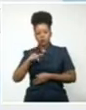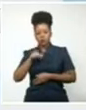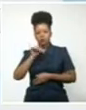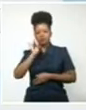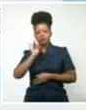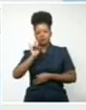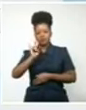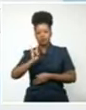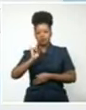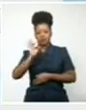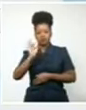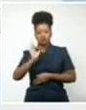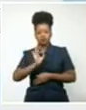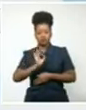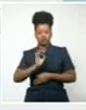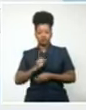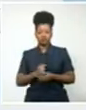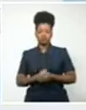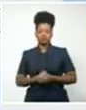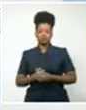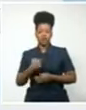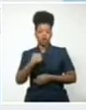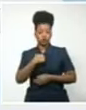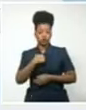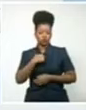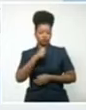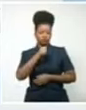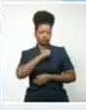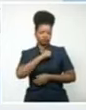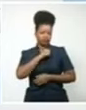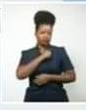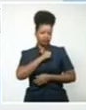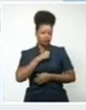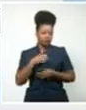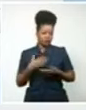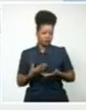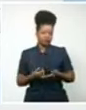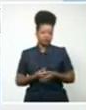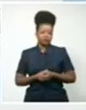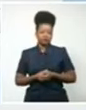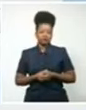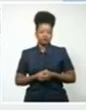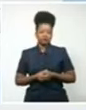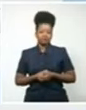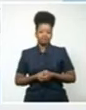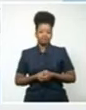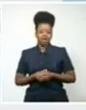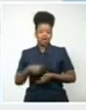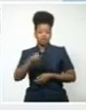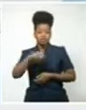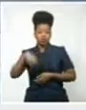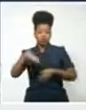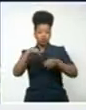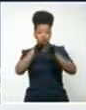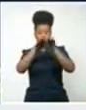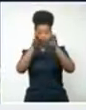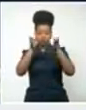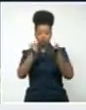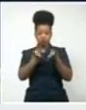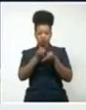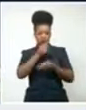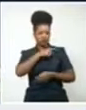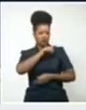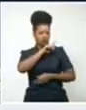5,79%. Yo quería, con la situación del mundo, que además ayer se